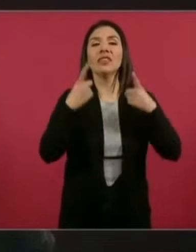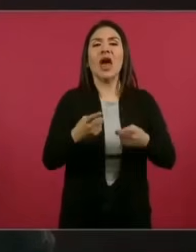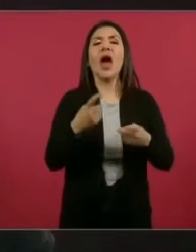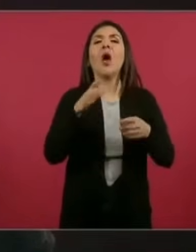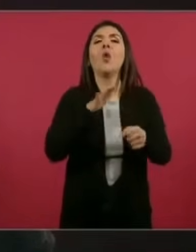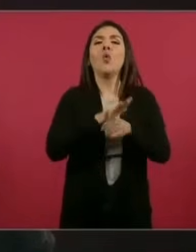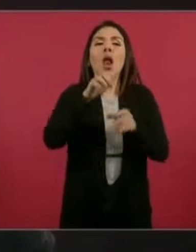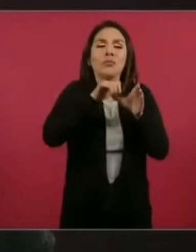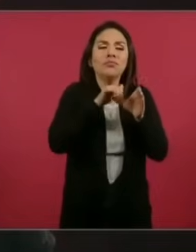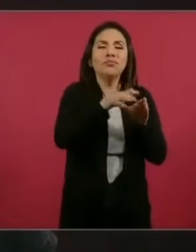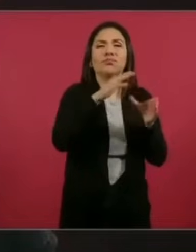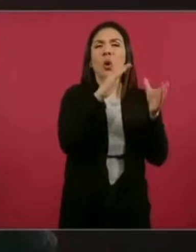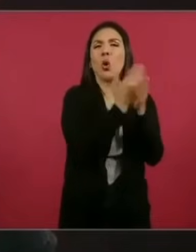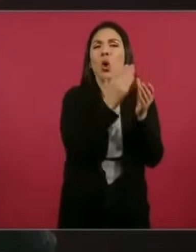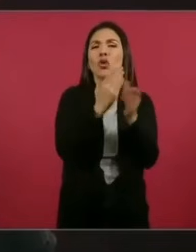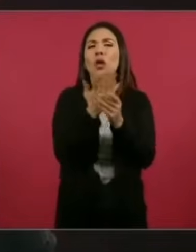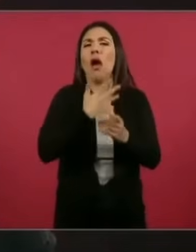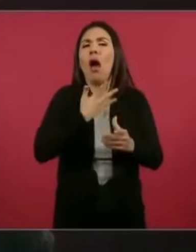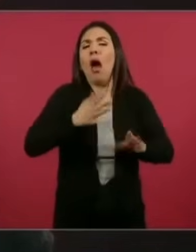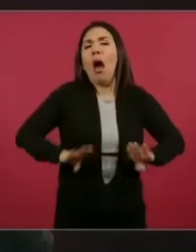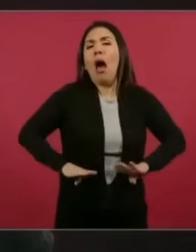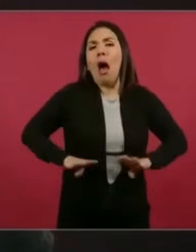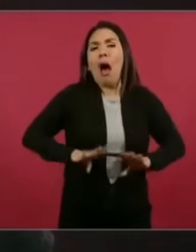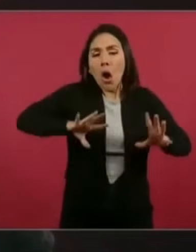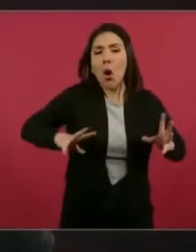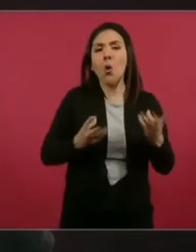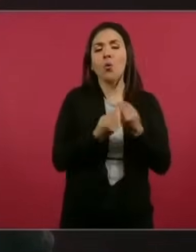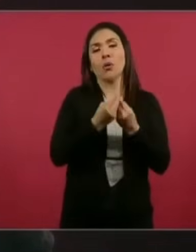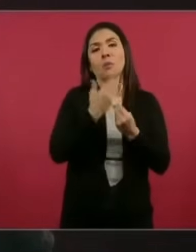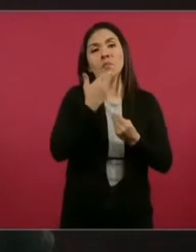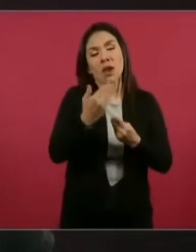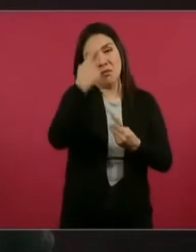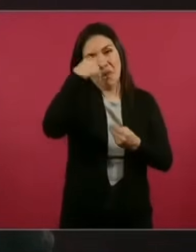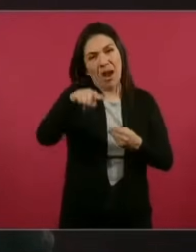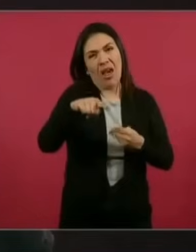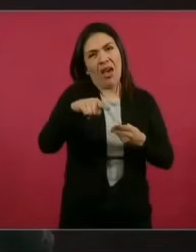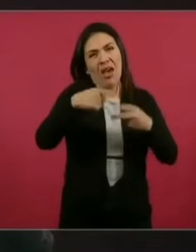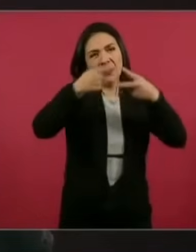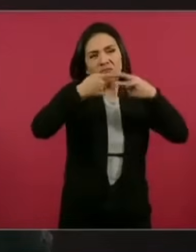contenidos con capacidades diferenciadas de optimización,